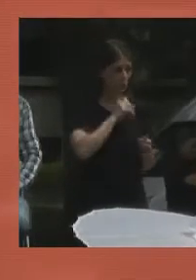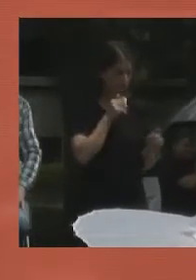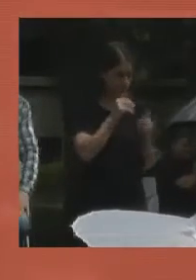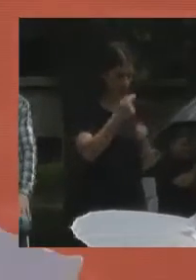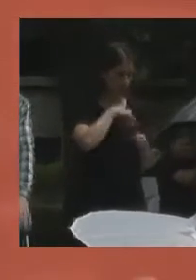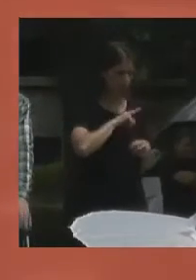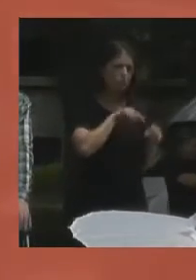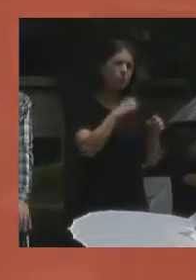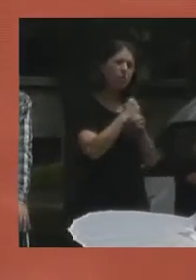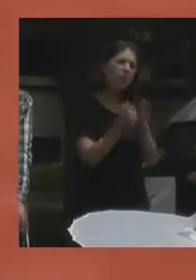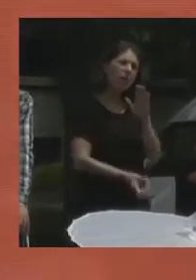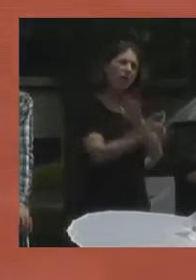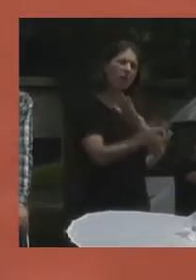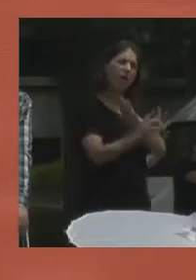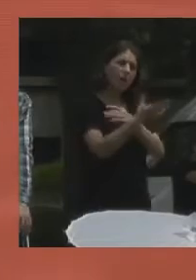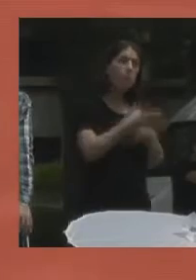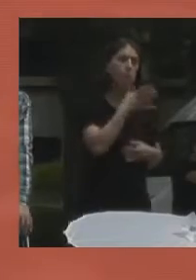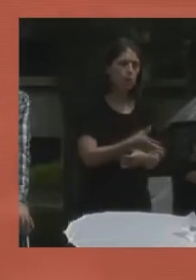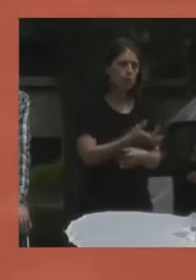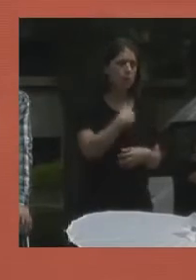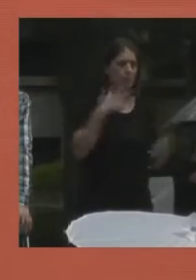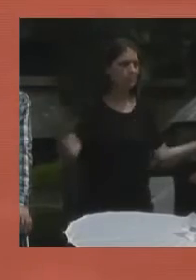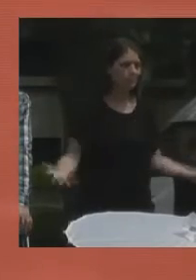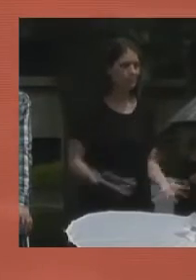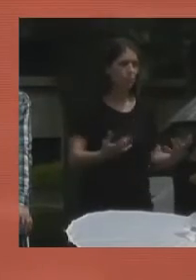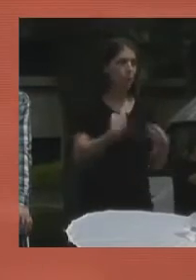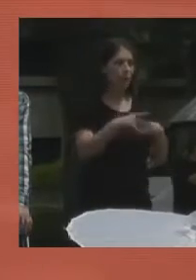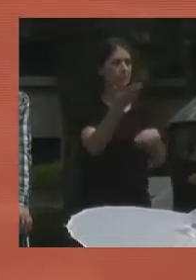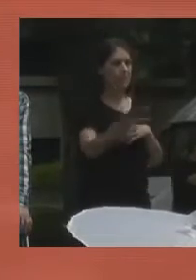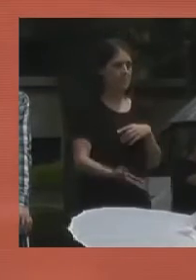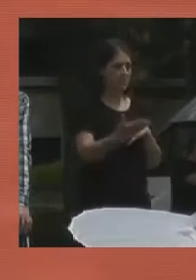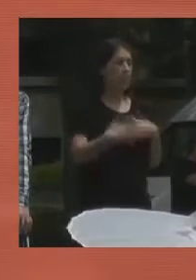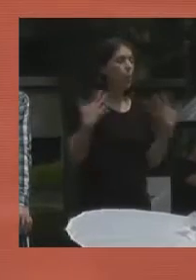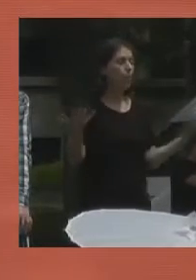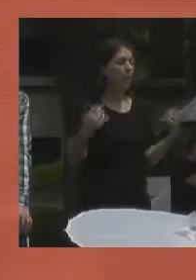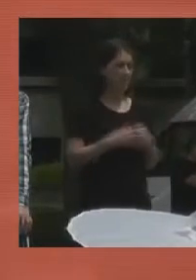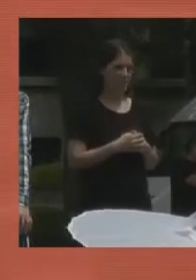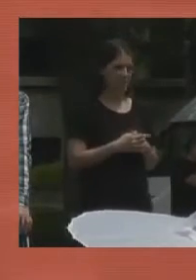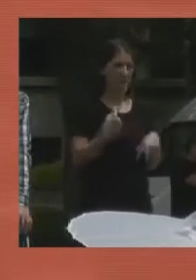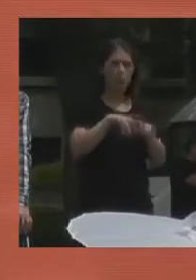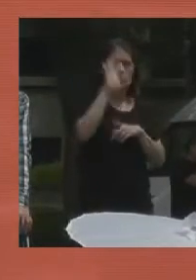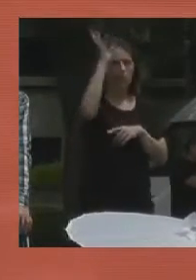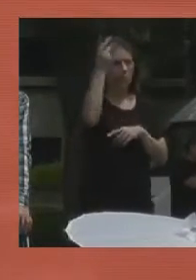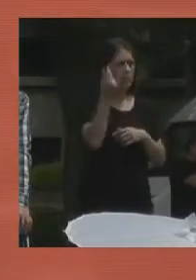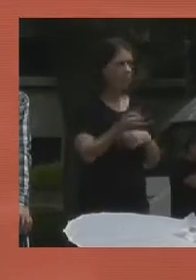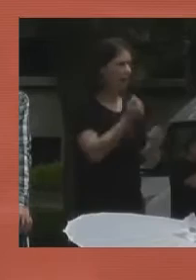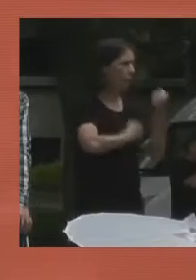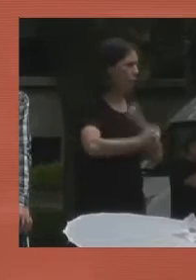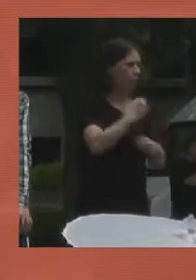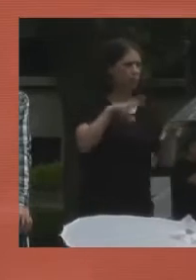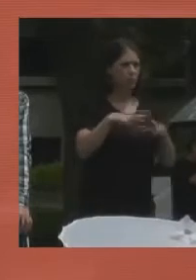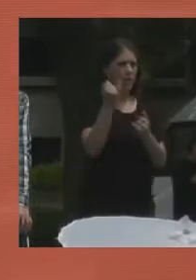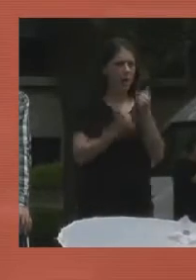Vamos crear emprego porque vamos impulsar unha cousa que é imprescindible dentro do punto de vista medioambiental, económico e social, que é a